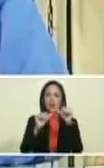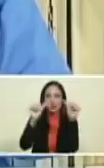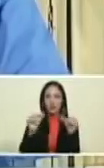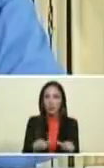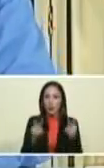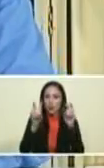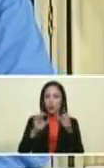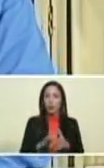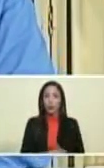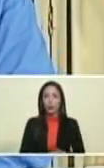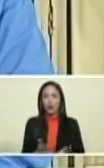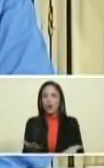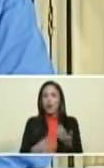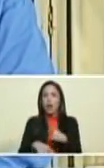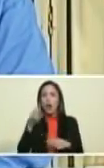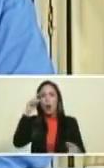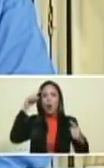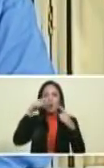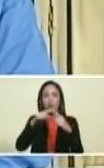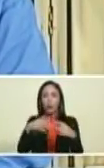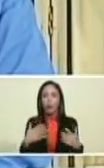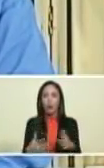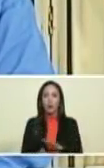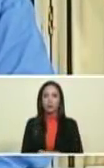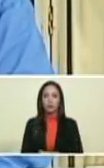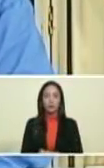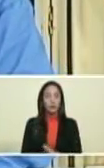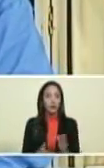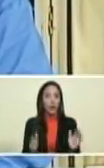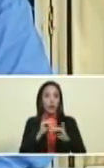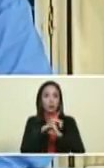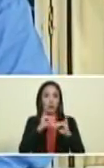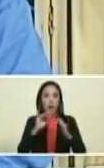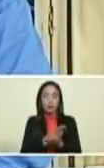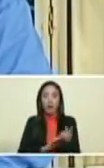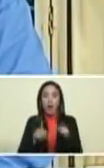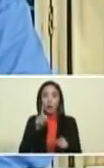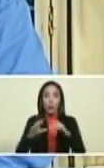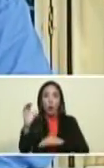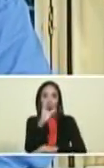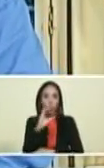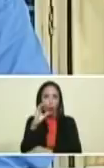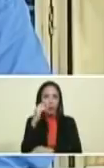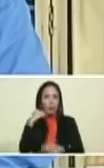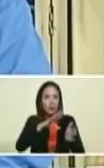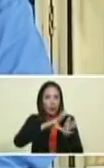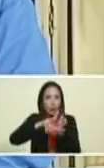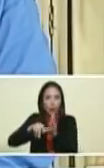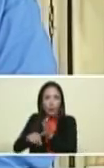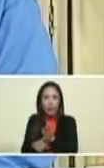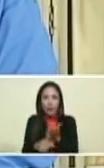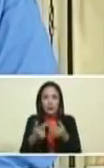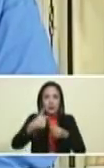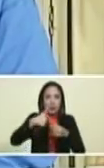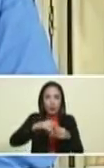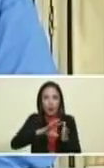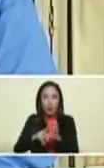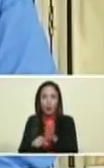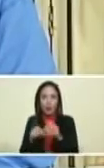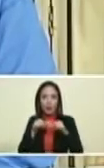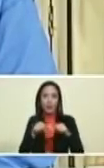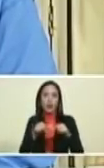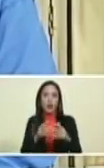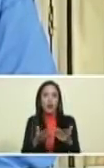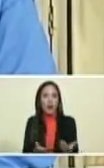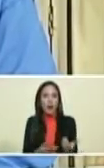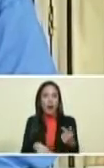sistema tiene el objetivo de cortarle las manos a las lacras colombianas que nos roban la gasolina y que se